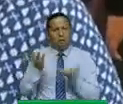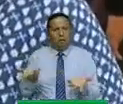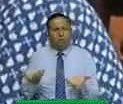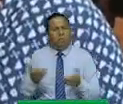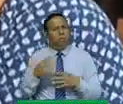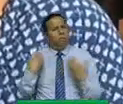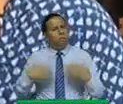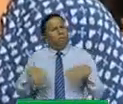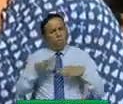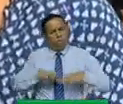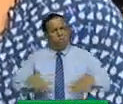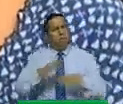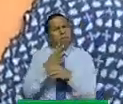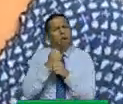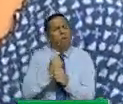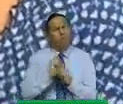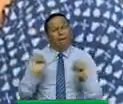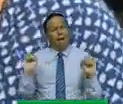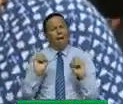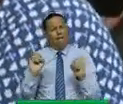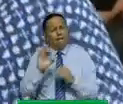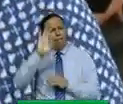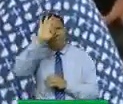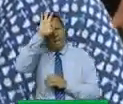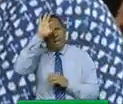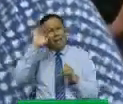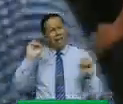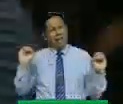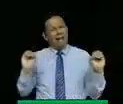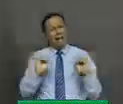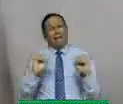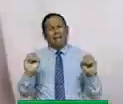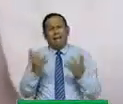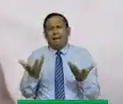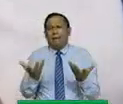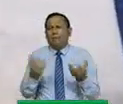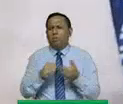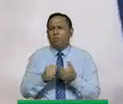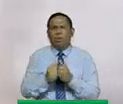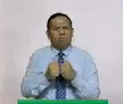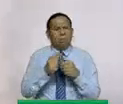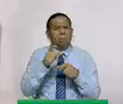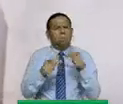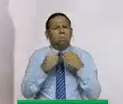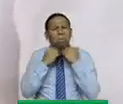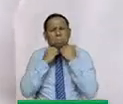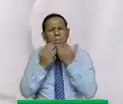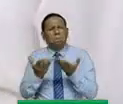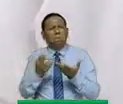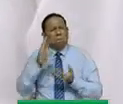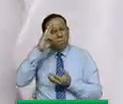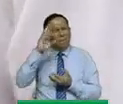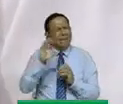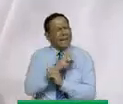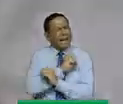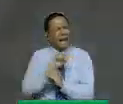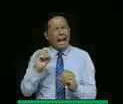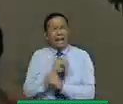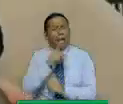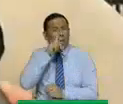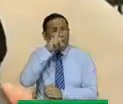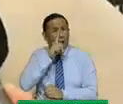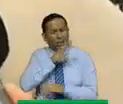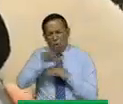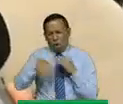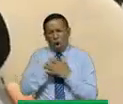nada. Peor en los hospitales, ya no se puede. Aquí no respetan a nadie, a los médicos, a los empleados del hospital también. Ahí tenemos las